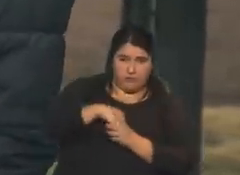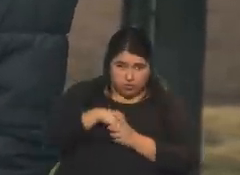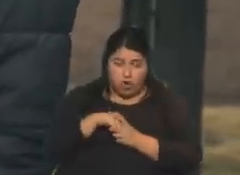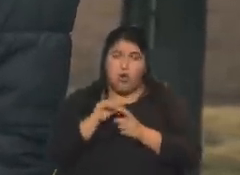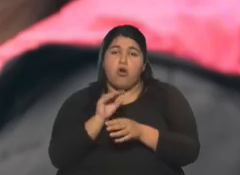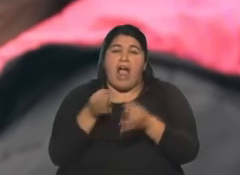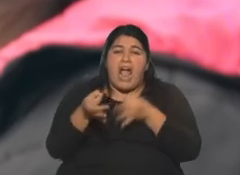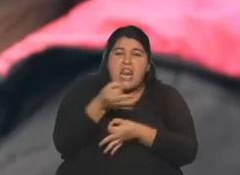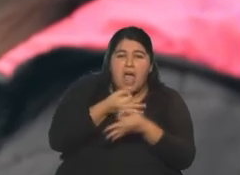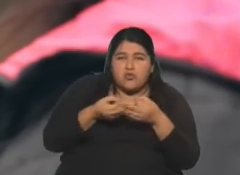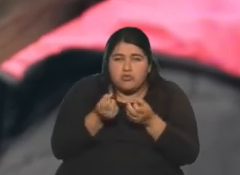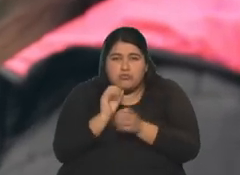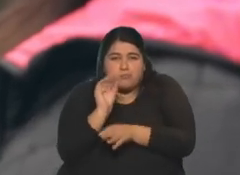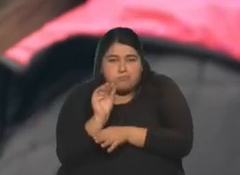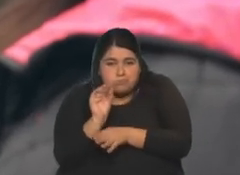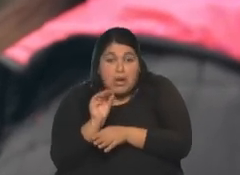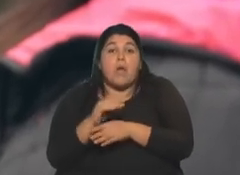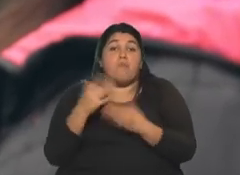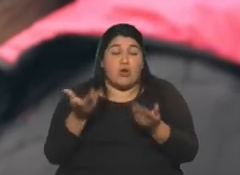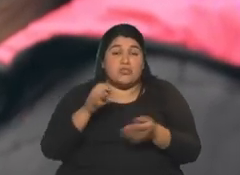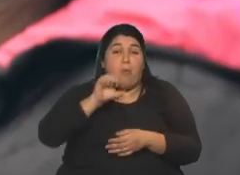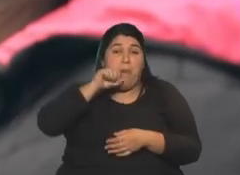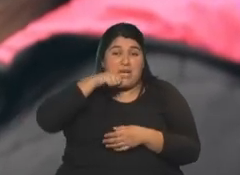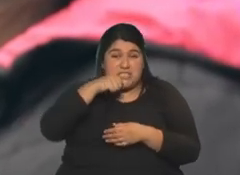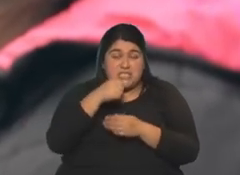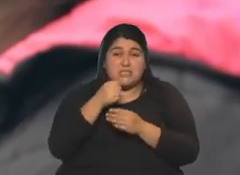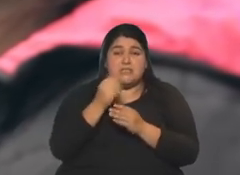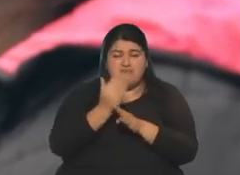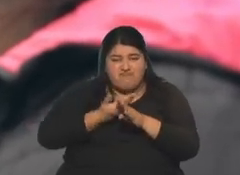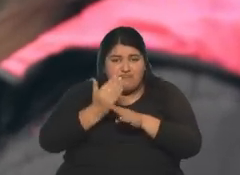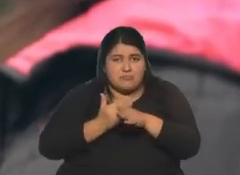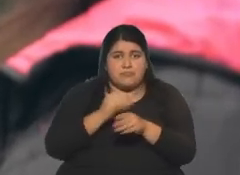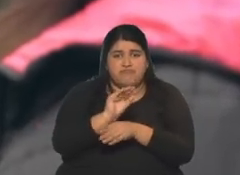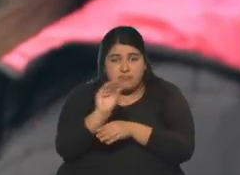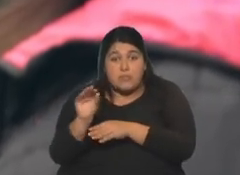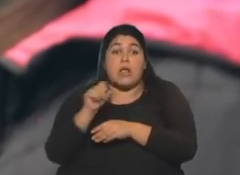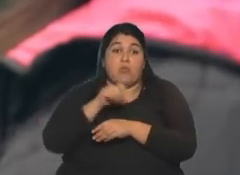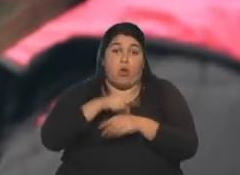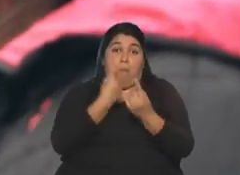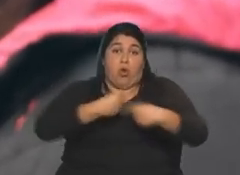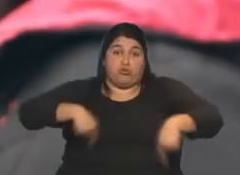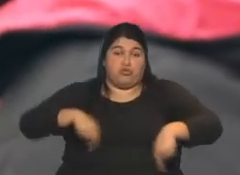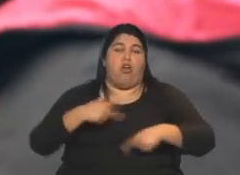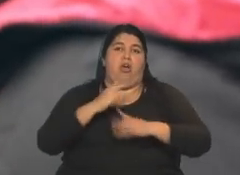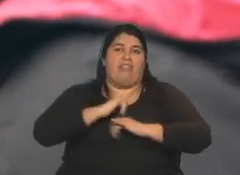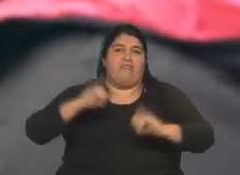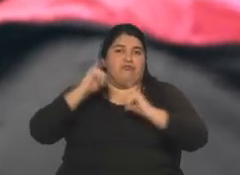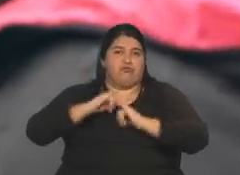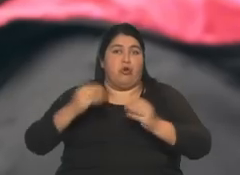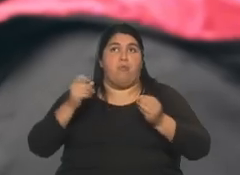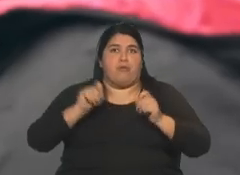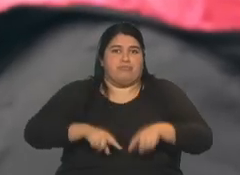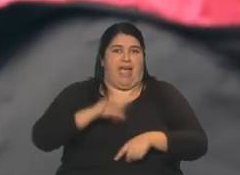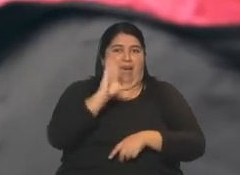de comer grano, por eso el maíz es tan importante para... es un insumo difundido en la producción de alimento de la Argentina, porque tiene que ver